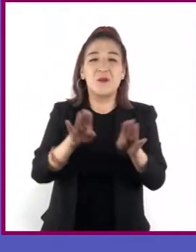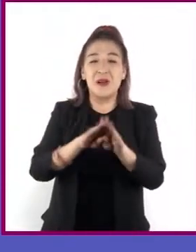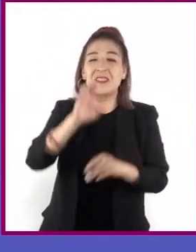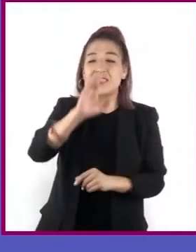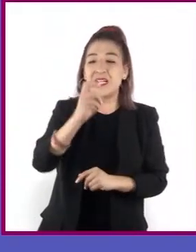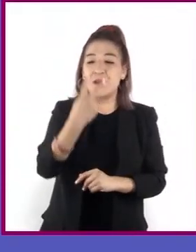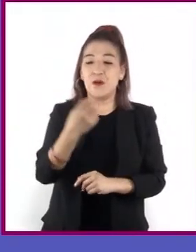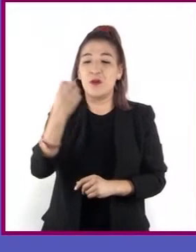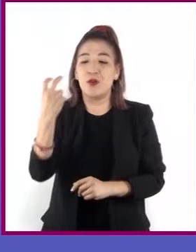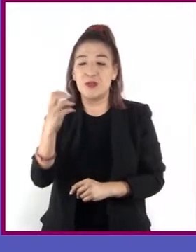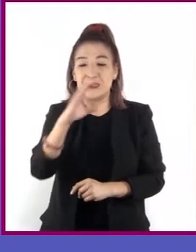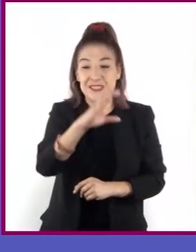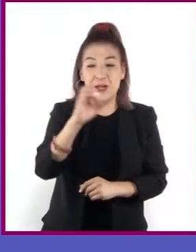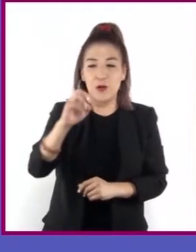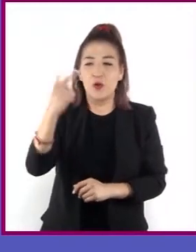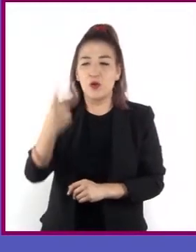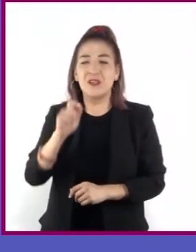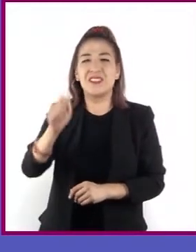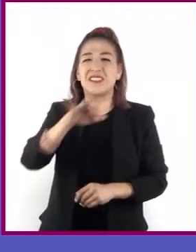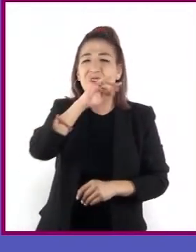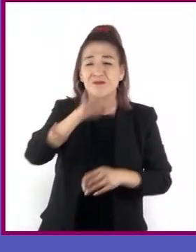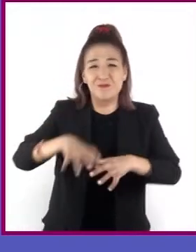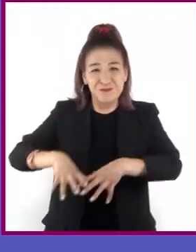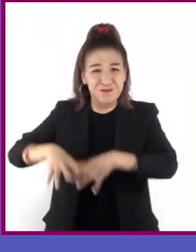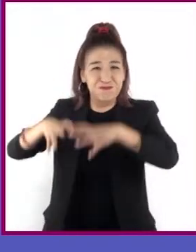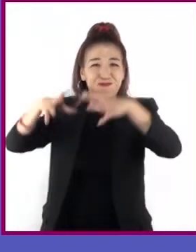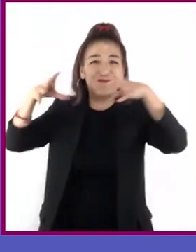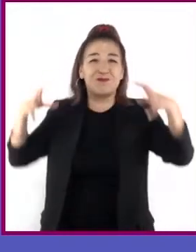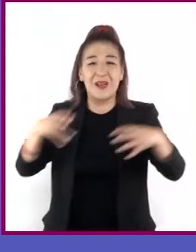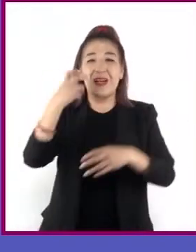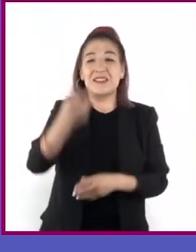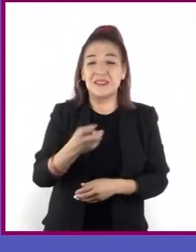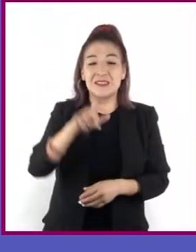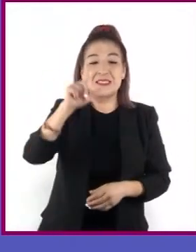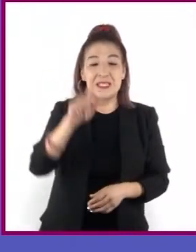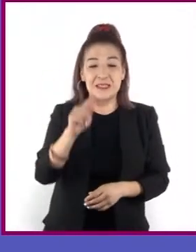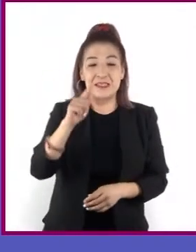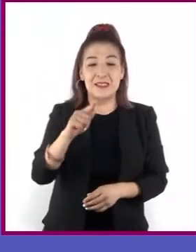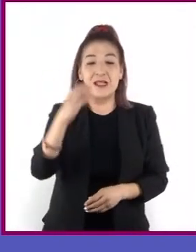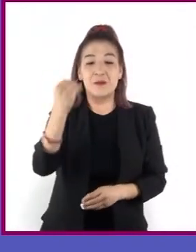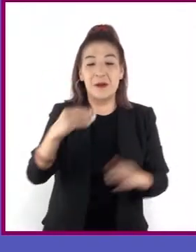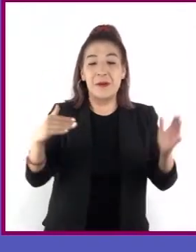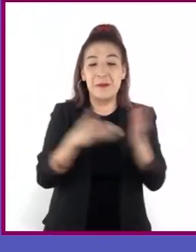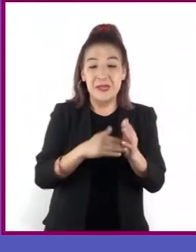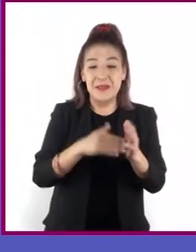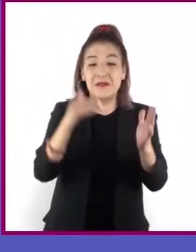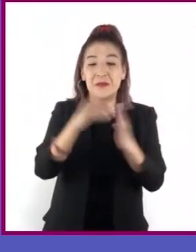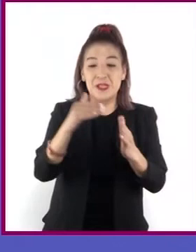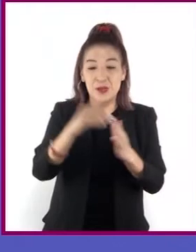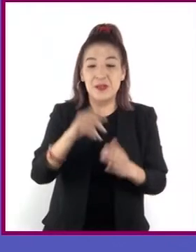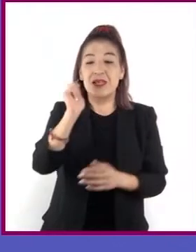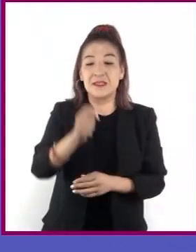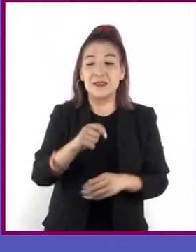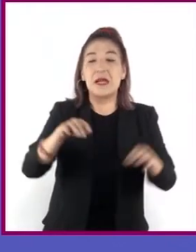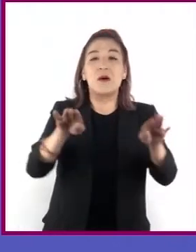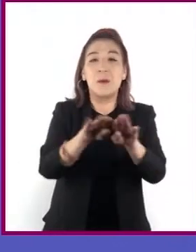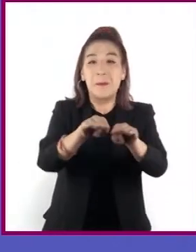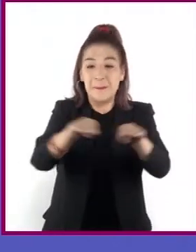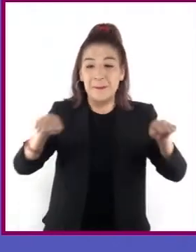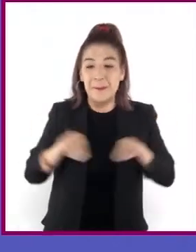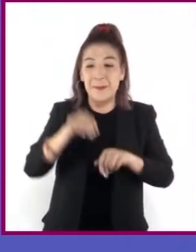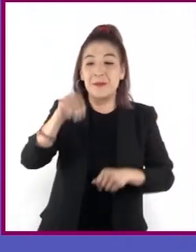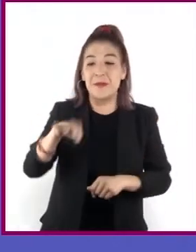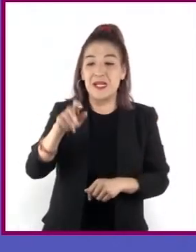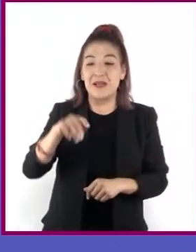CO2, equivalente del consumo de 79.000 millones de metros cúbicos de agua, de la producción de